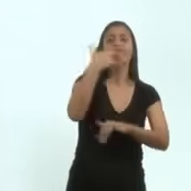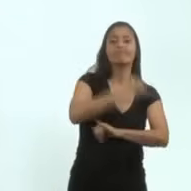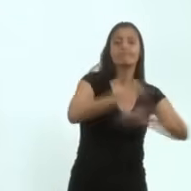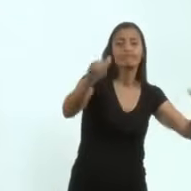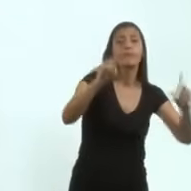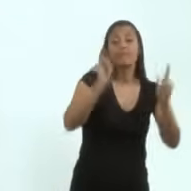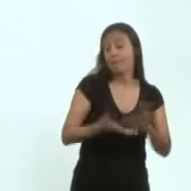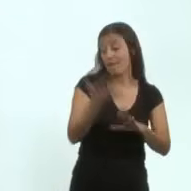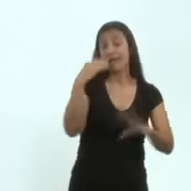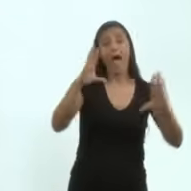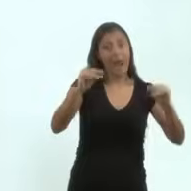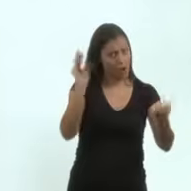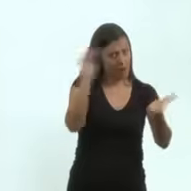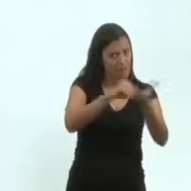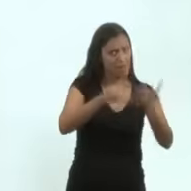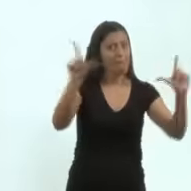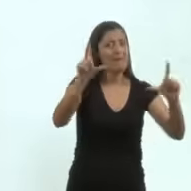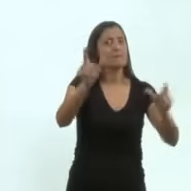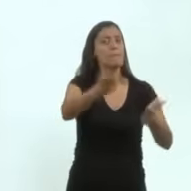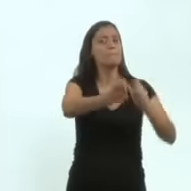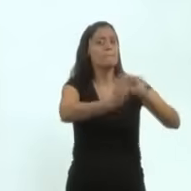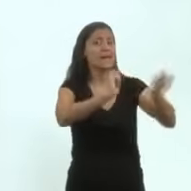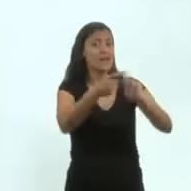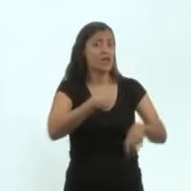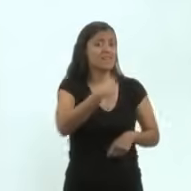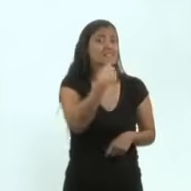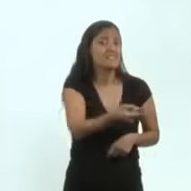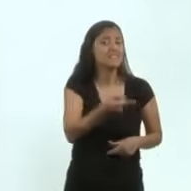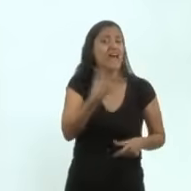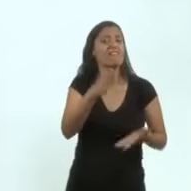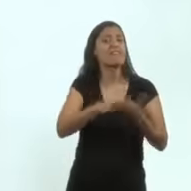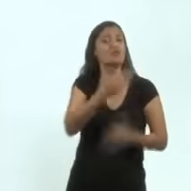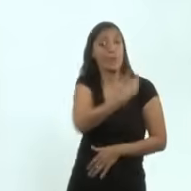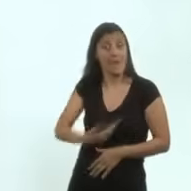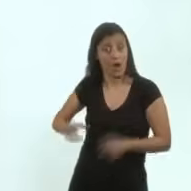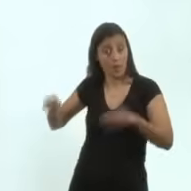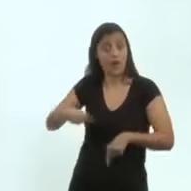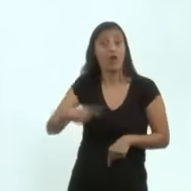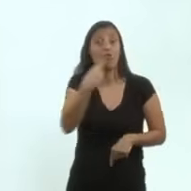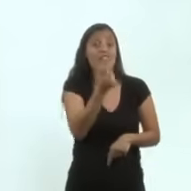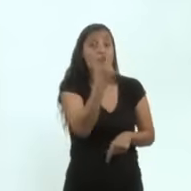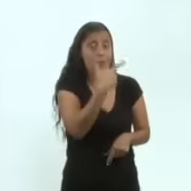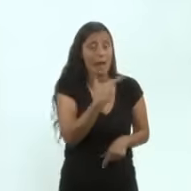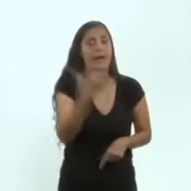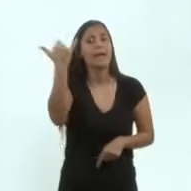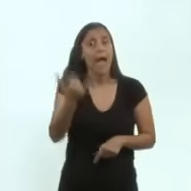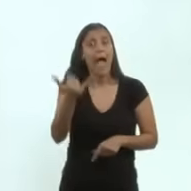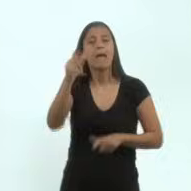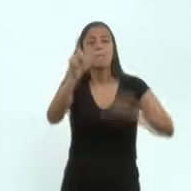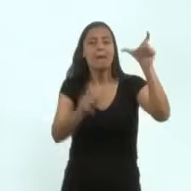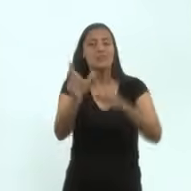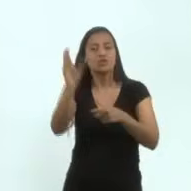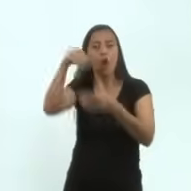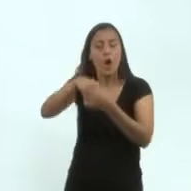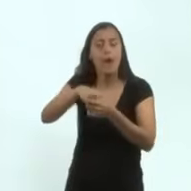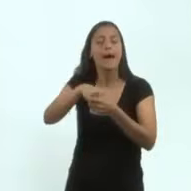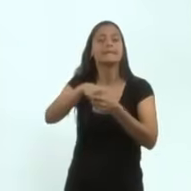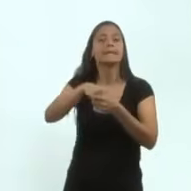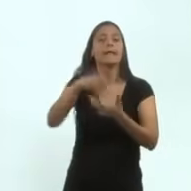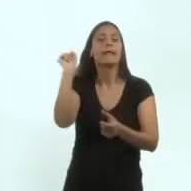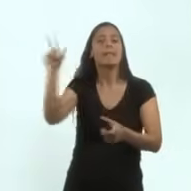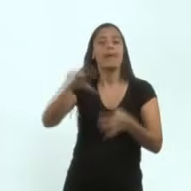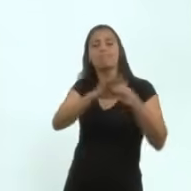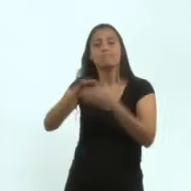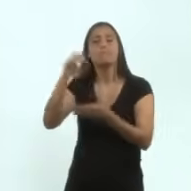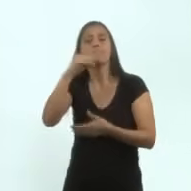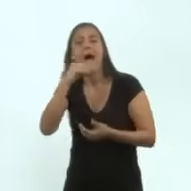noche en una nota periodística sobre aspectos centrales del gobierno dijo macri hay gente de masa y la cámpora en lugares centrales del